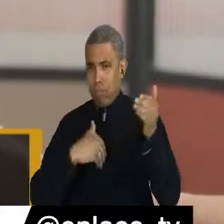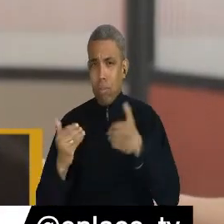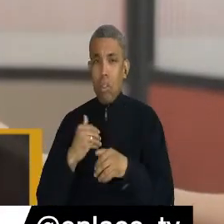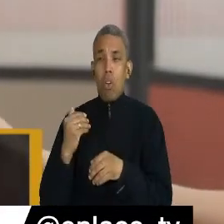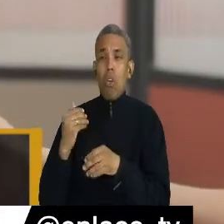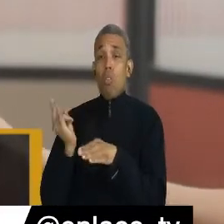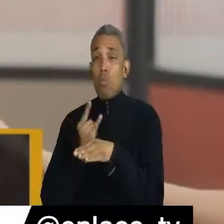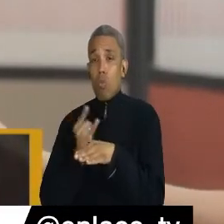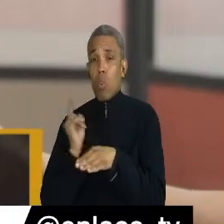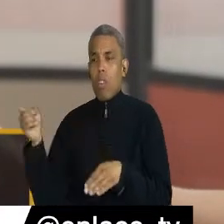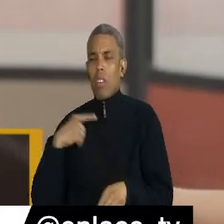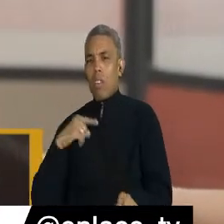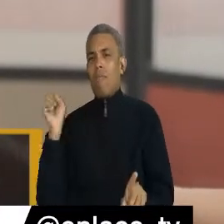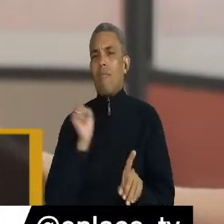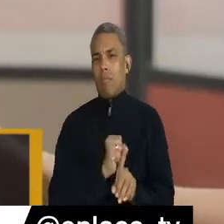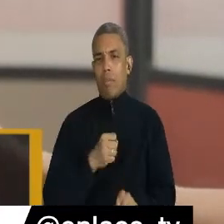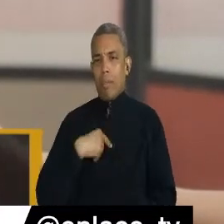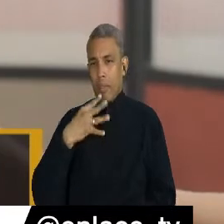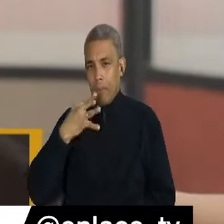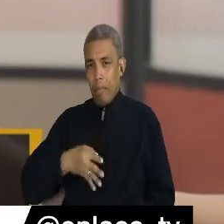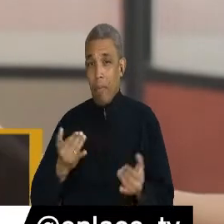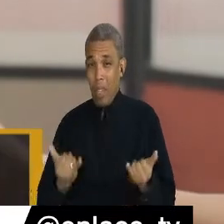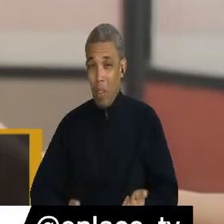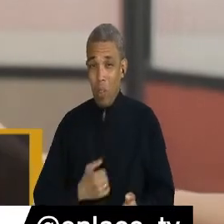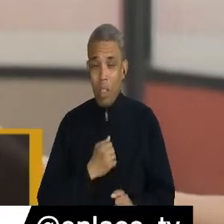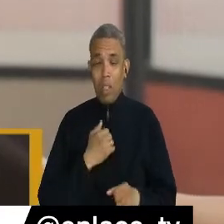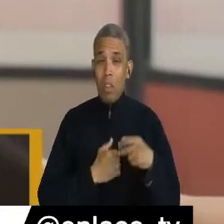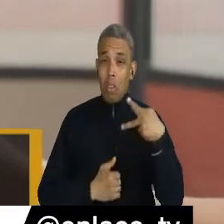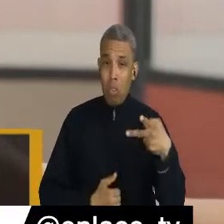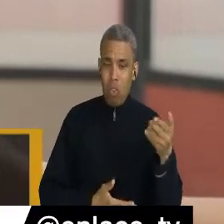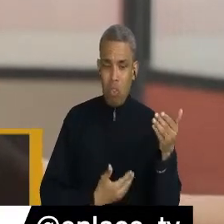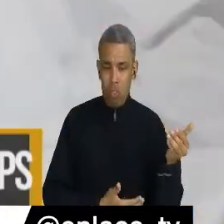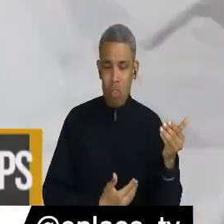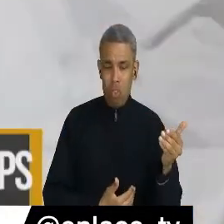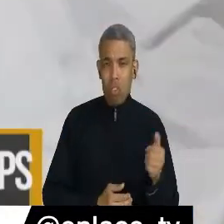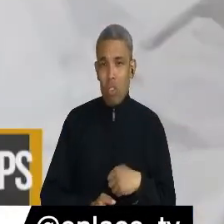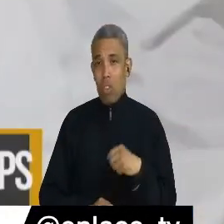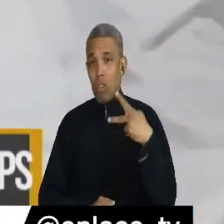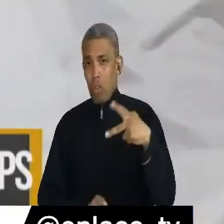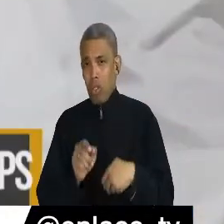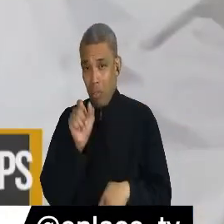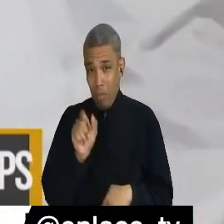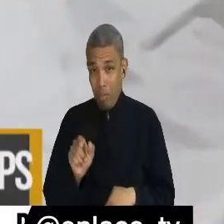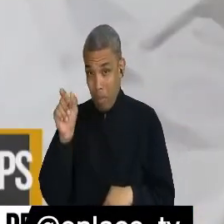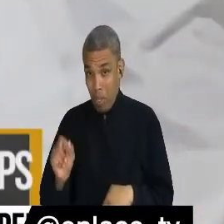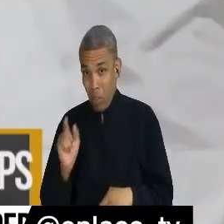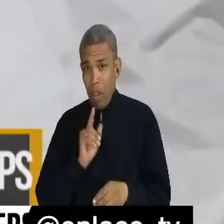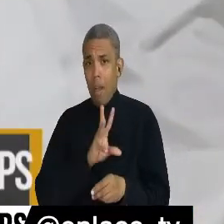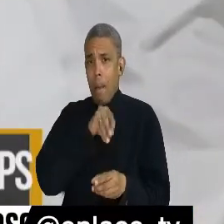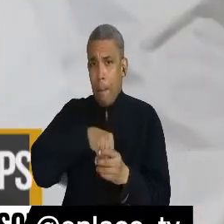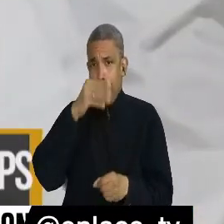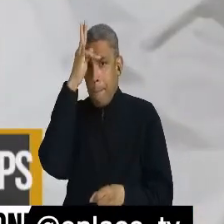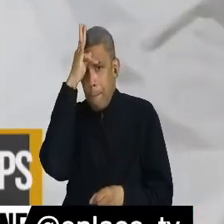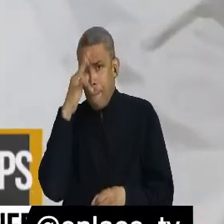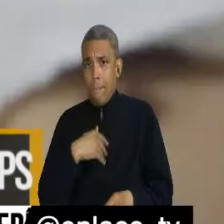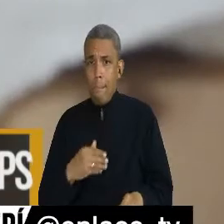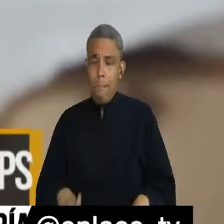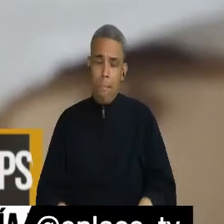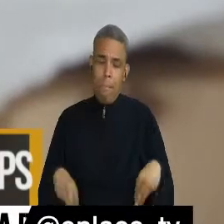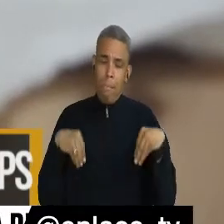pacientes remitiéndolo, entre esos 2 neonatales y 2 pacientes que tienen más de 70 días esperando una autorización